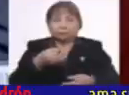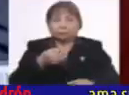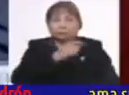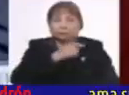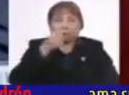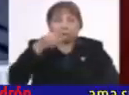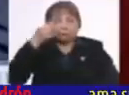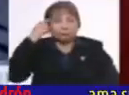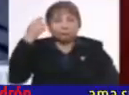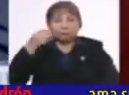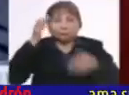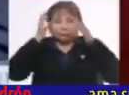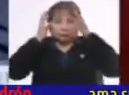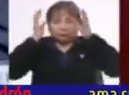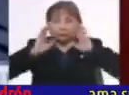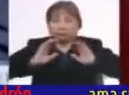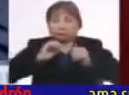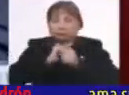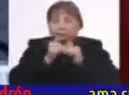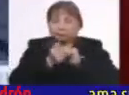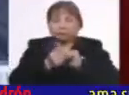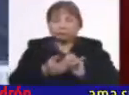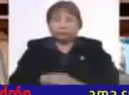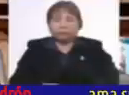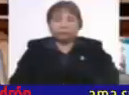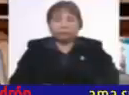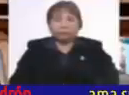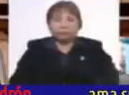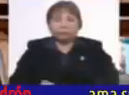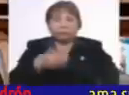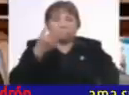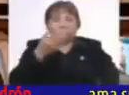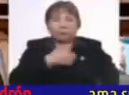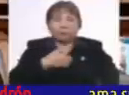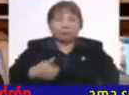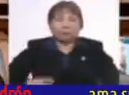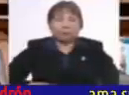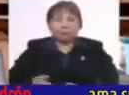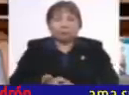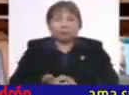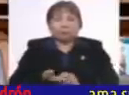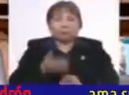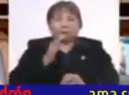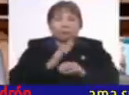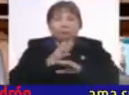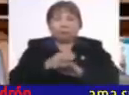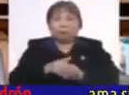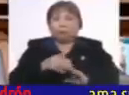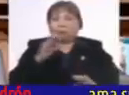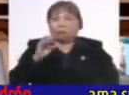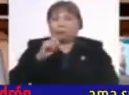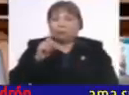reconocer que él estaba de acuerdo con ese cambio ok señor presidente le he puesto intermedio señor